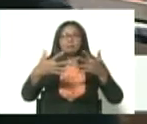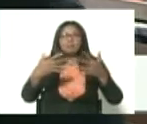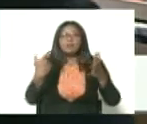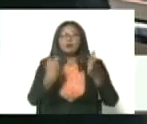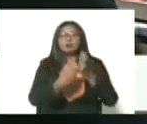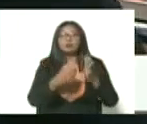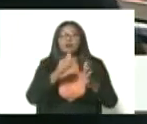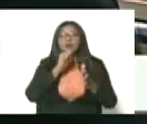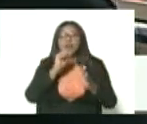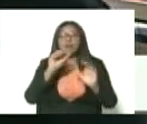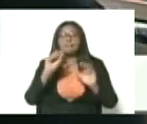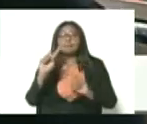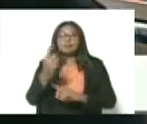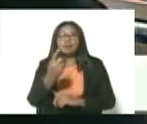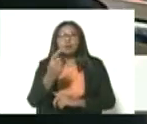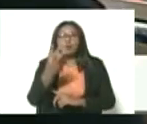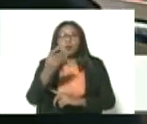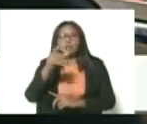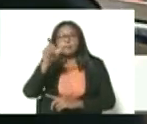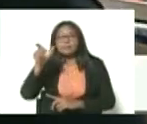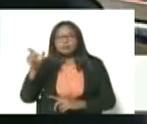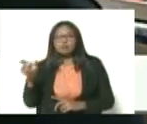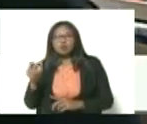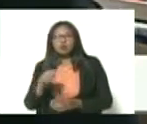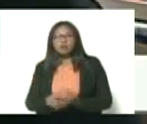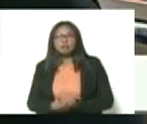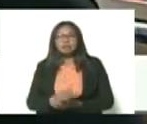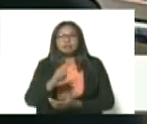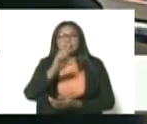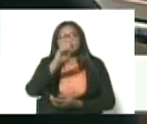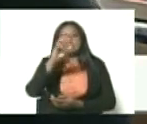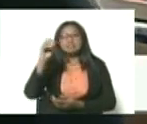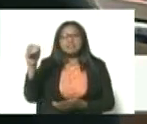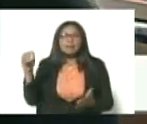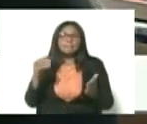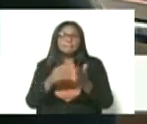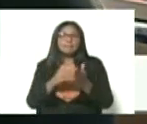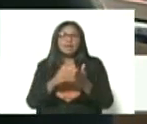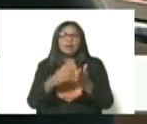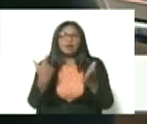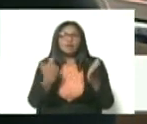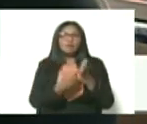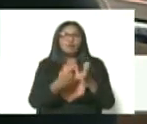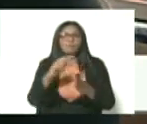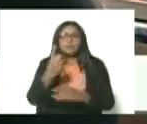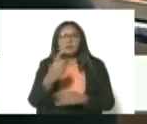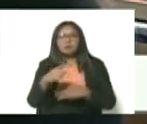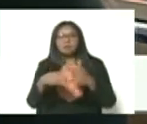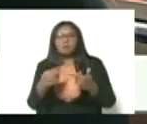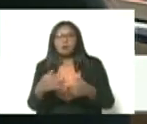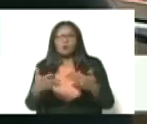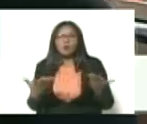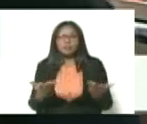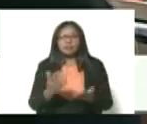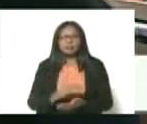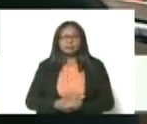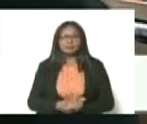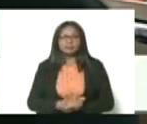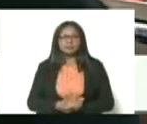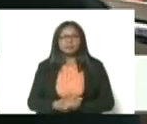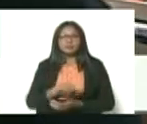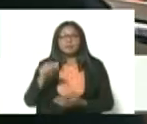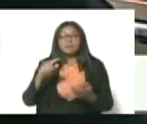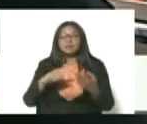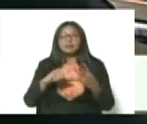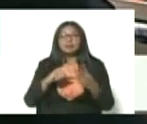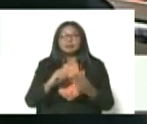van a vacunar primero? ¿Cuántas personas? Solamente llegaron 100.000 dosis. ¿Cuándo llegarían las demás? Y teniendo en cuenta lo